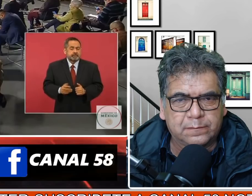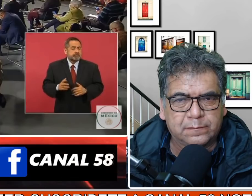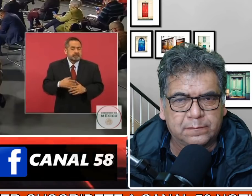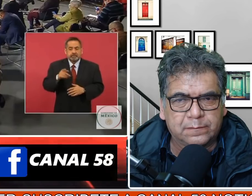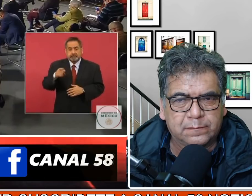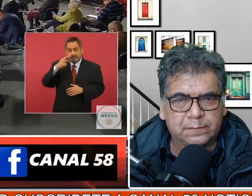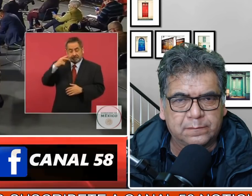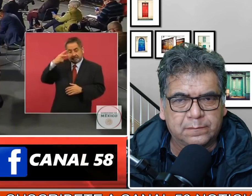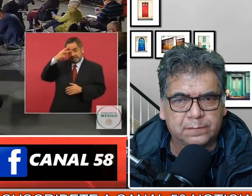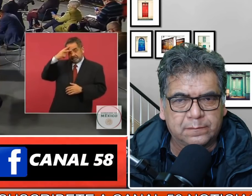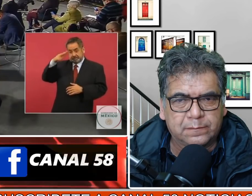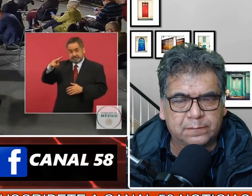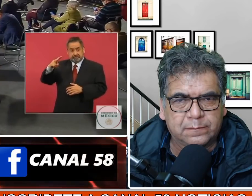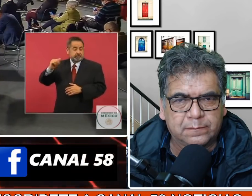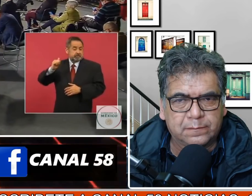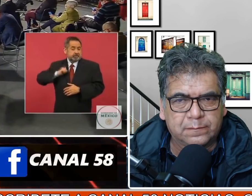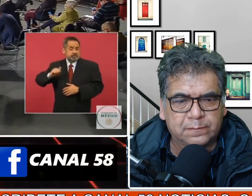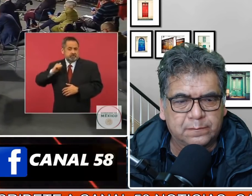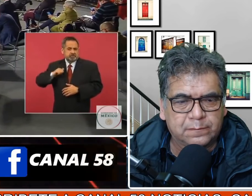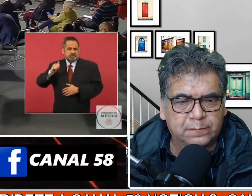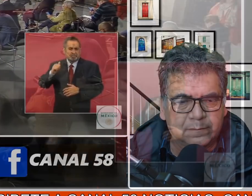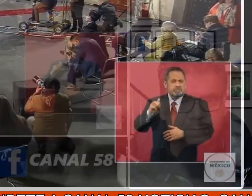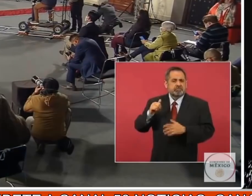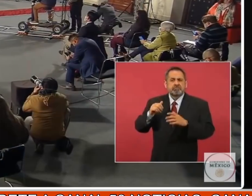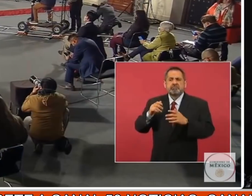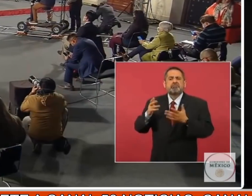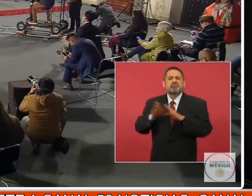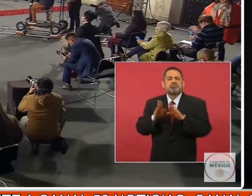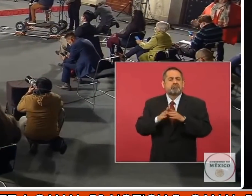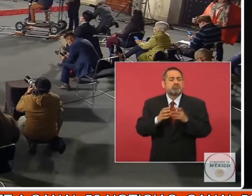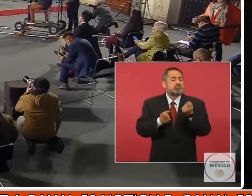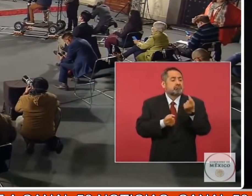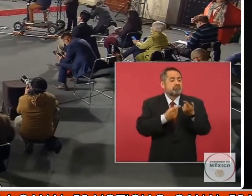México era país de unos cuantos,